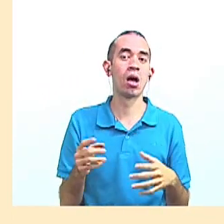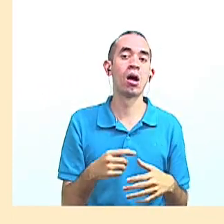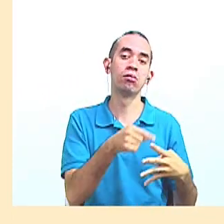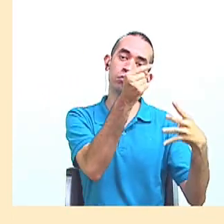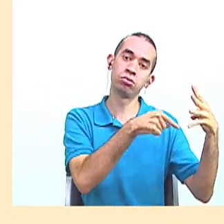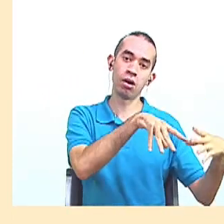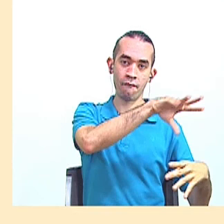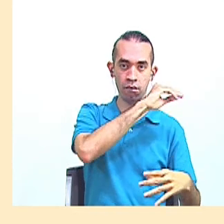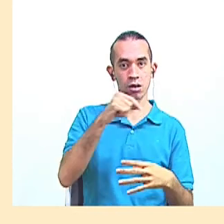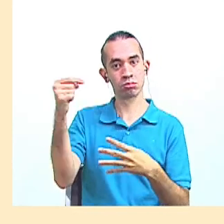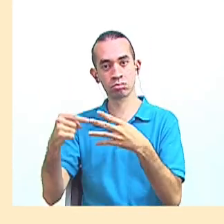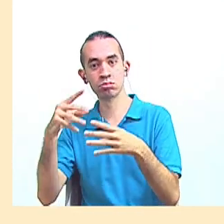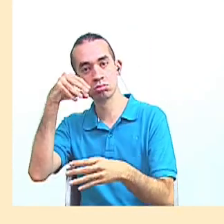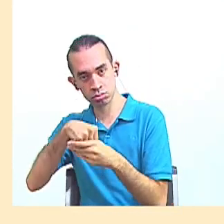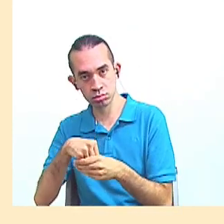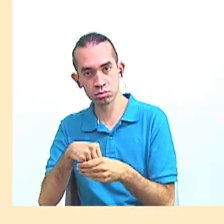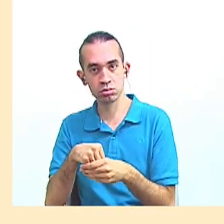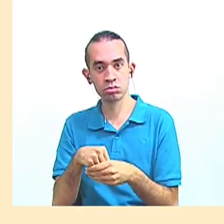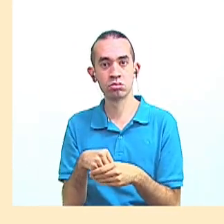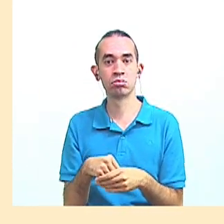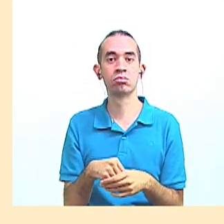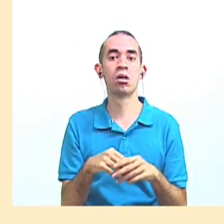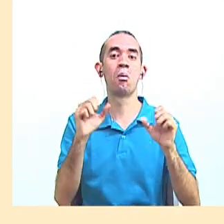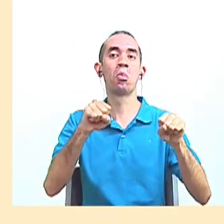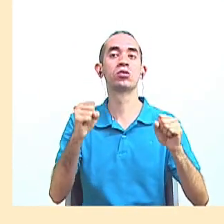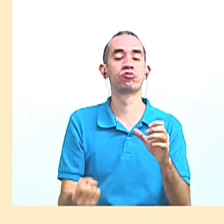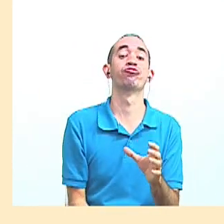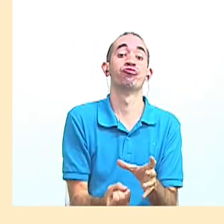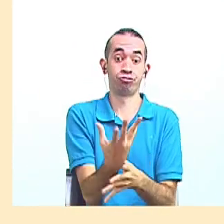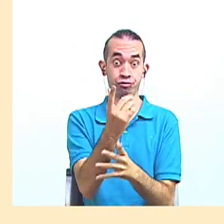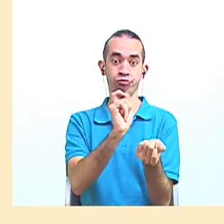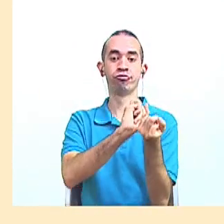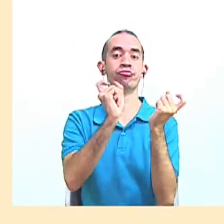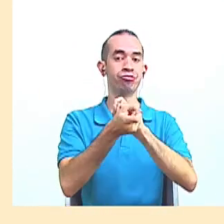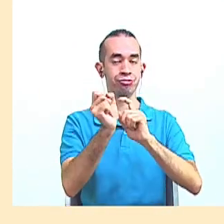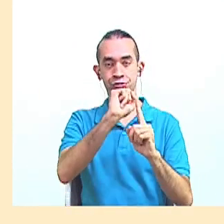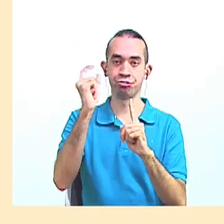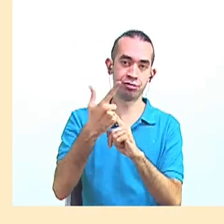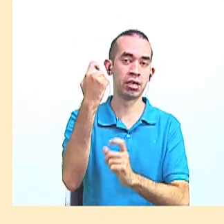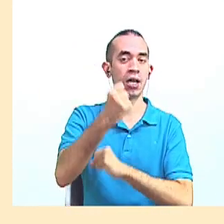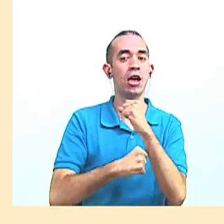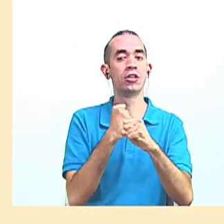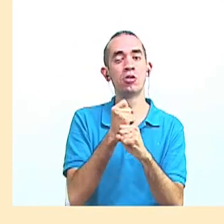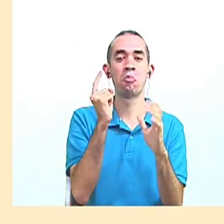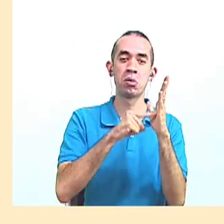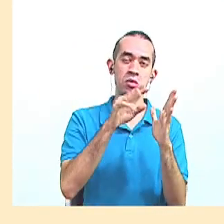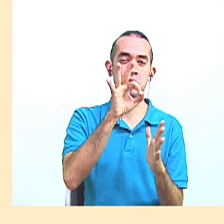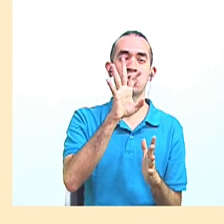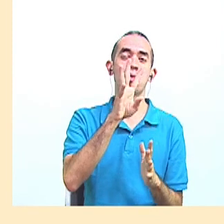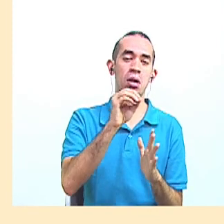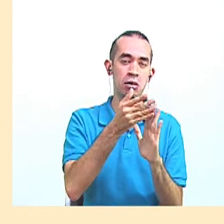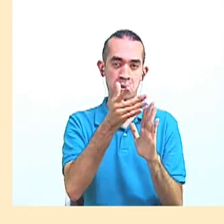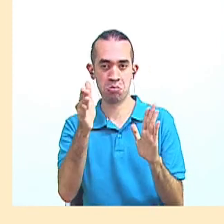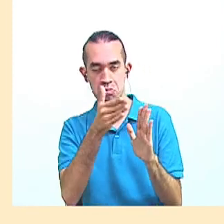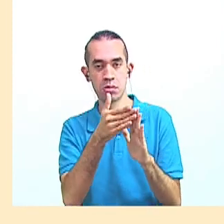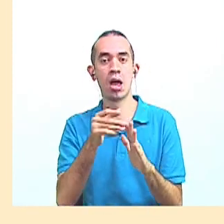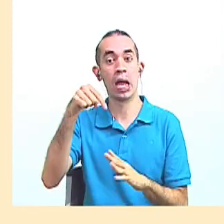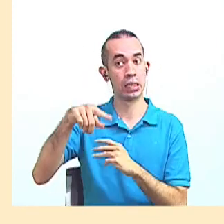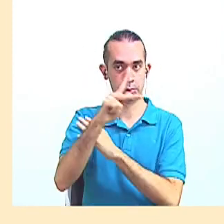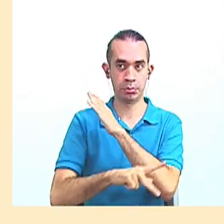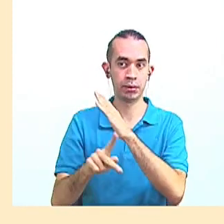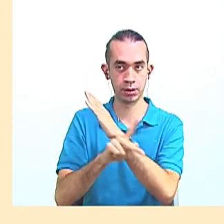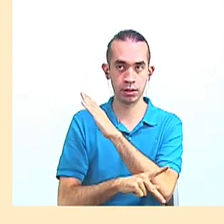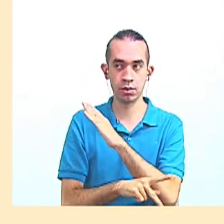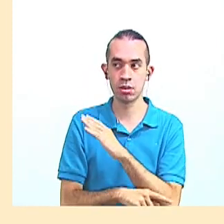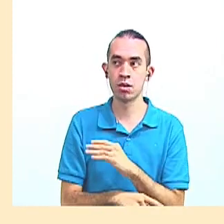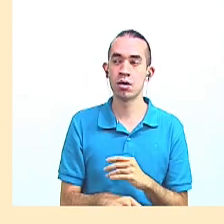externos y factores internos que generaron y posibilitaron las reformas sociales de los años 40 en nuestro país.